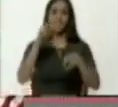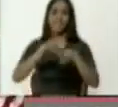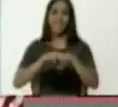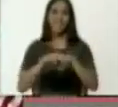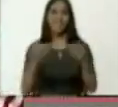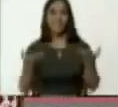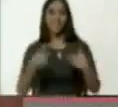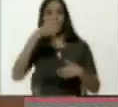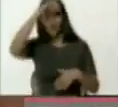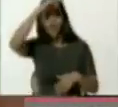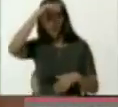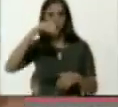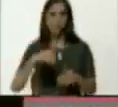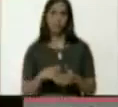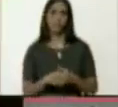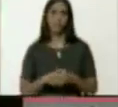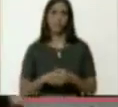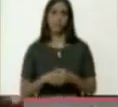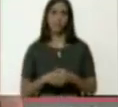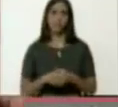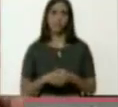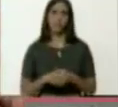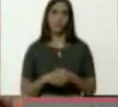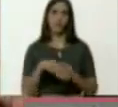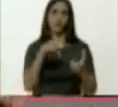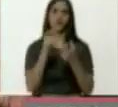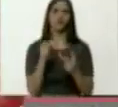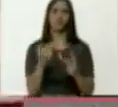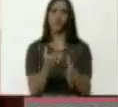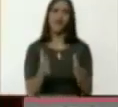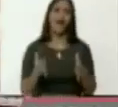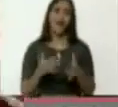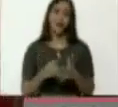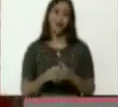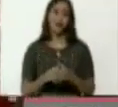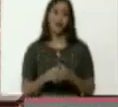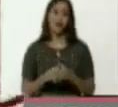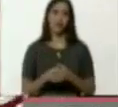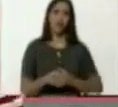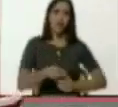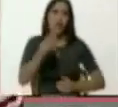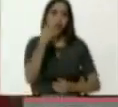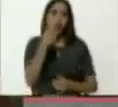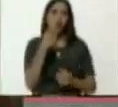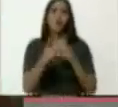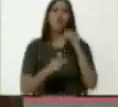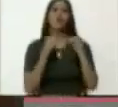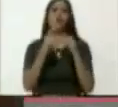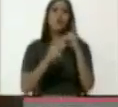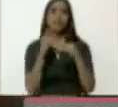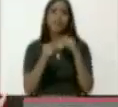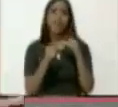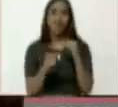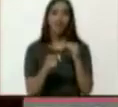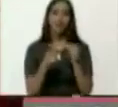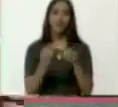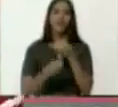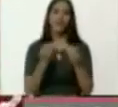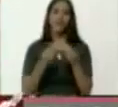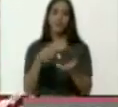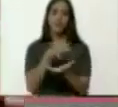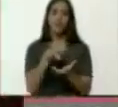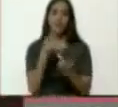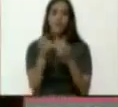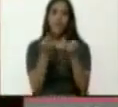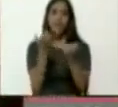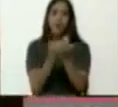reciba Donald Trump. Puede cobrarte lo que le dé la gana. Si con un solo tweet puede generar estragos en el ámbito